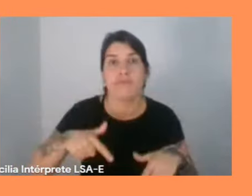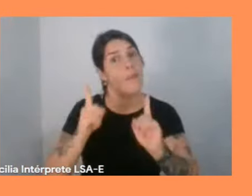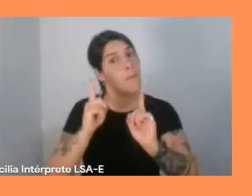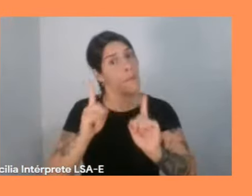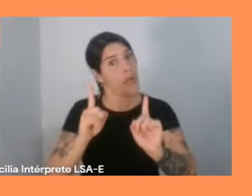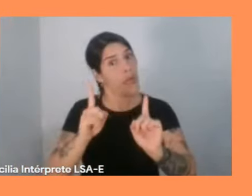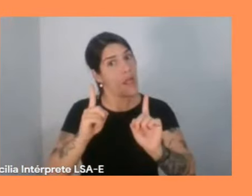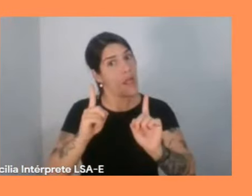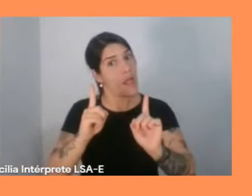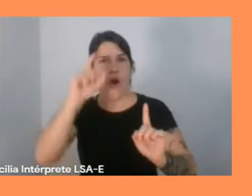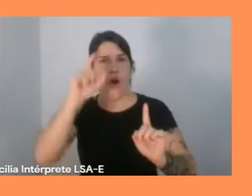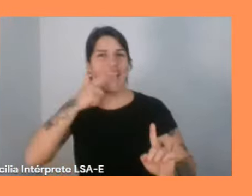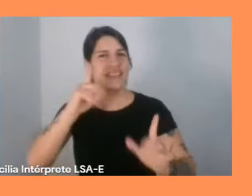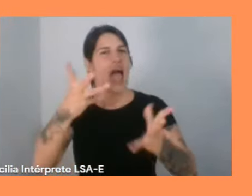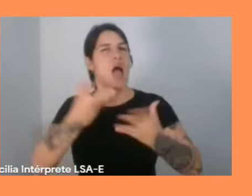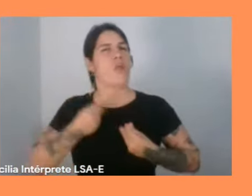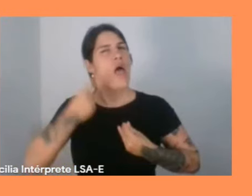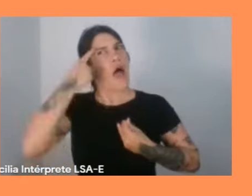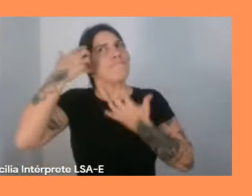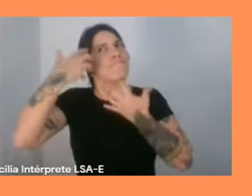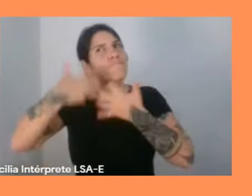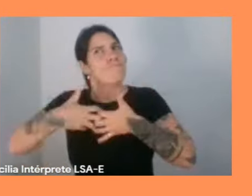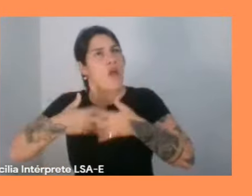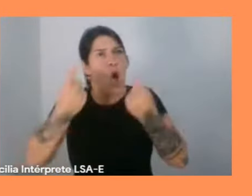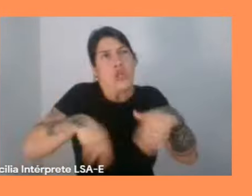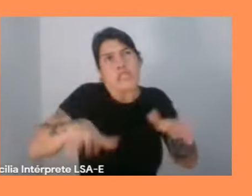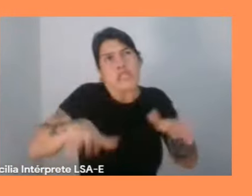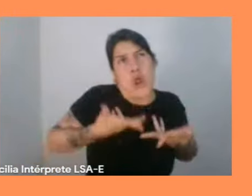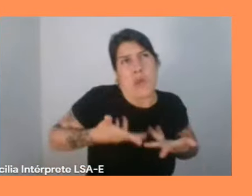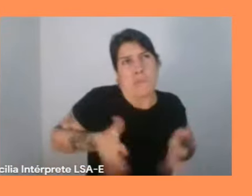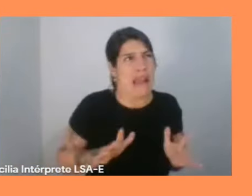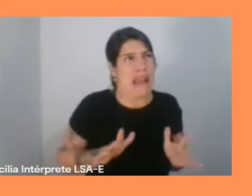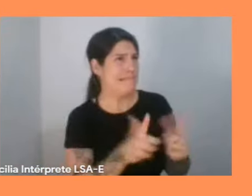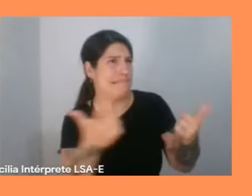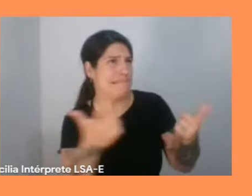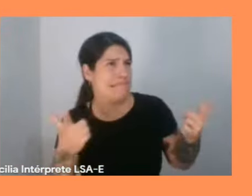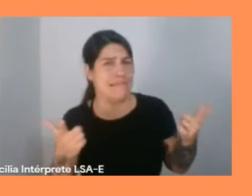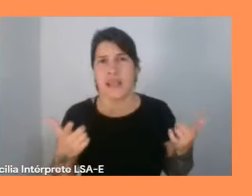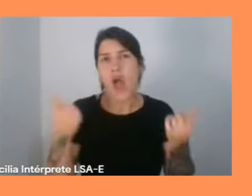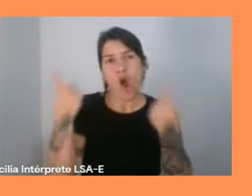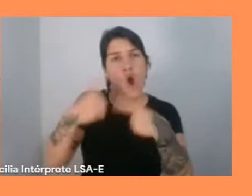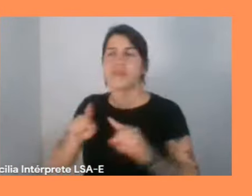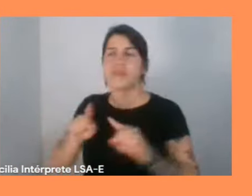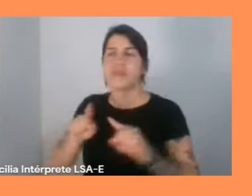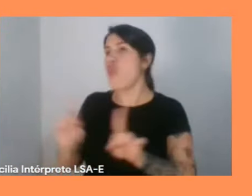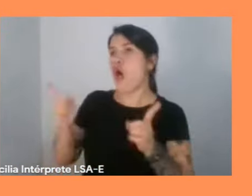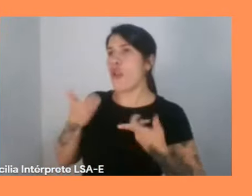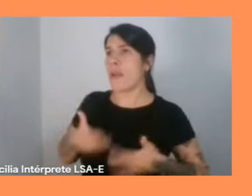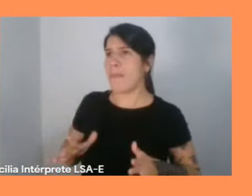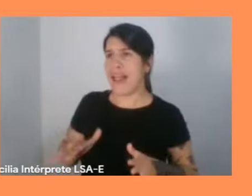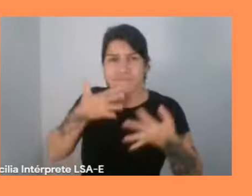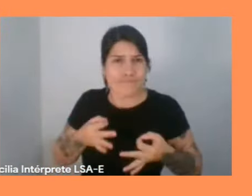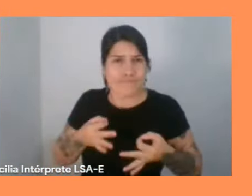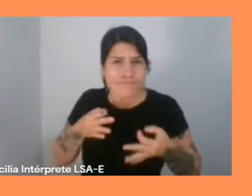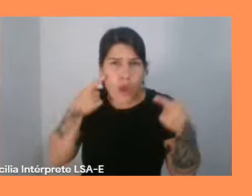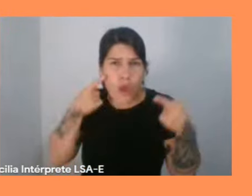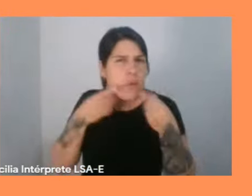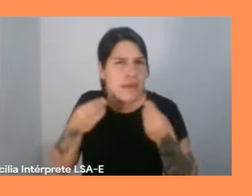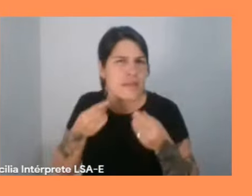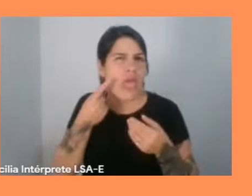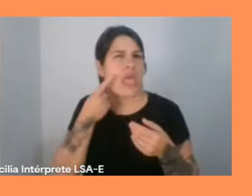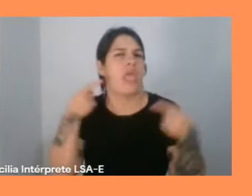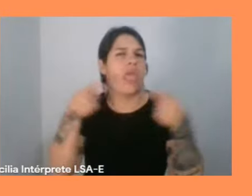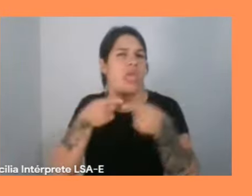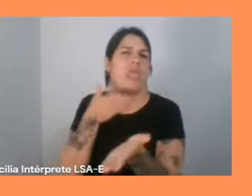una visión construida para la discriminación, siendo uno de los modos en los que el poder se expresa